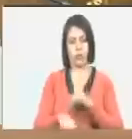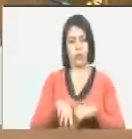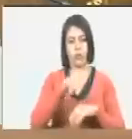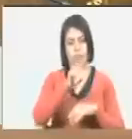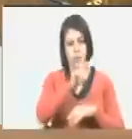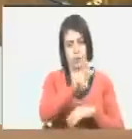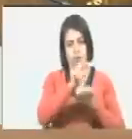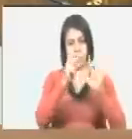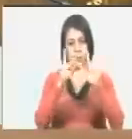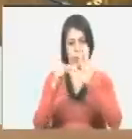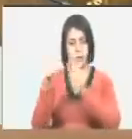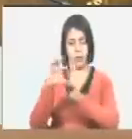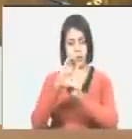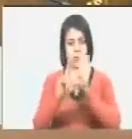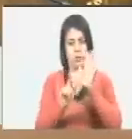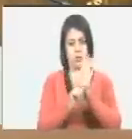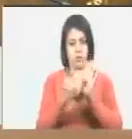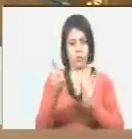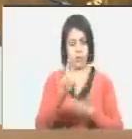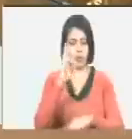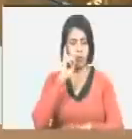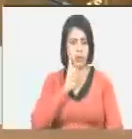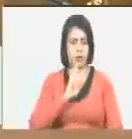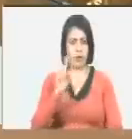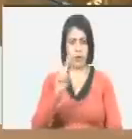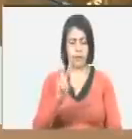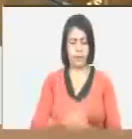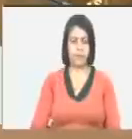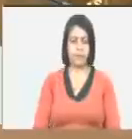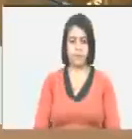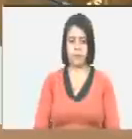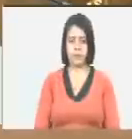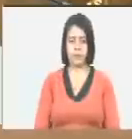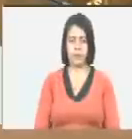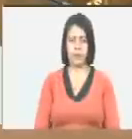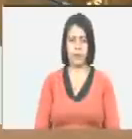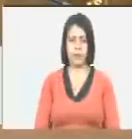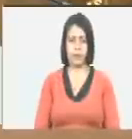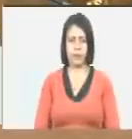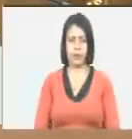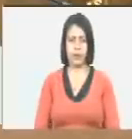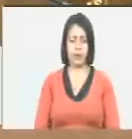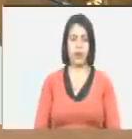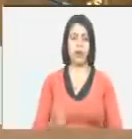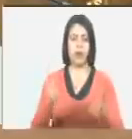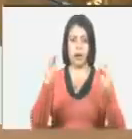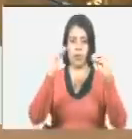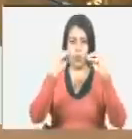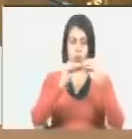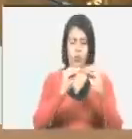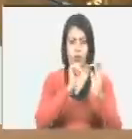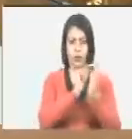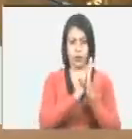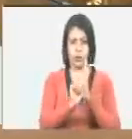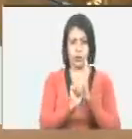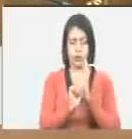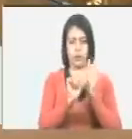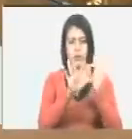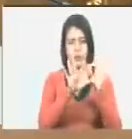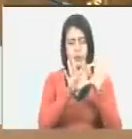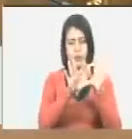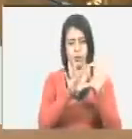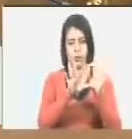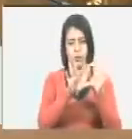artículo 276 de la Constitución de la República Bolivariana de Venezuela, en concordancia con el artículo